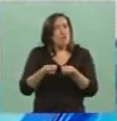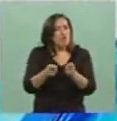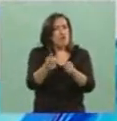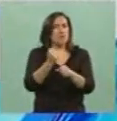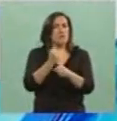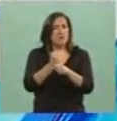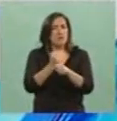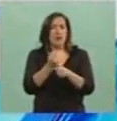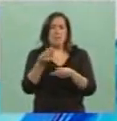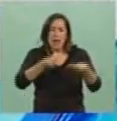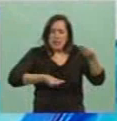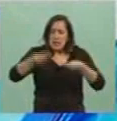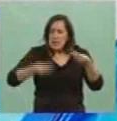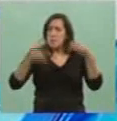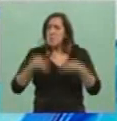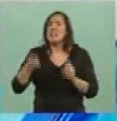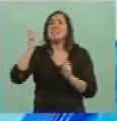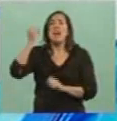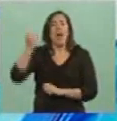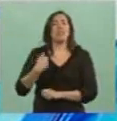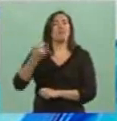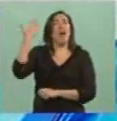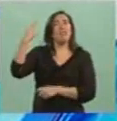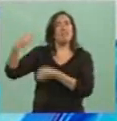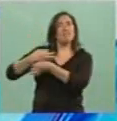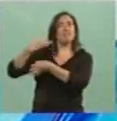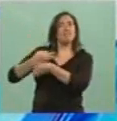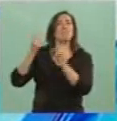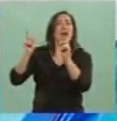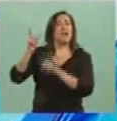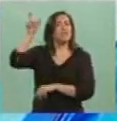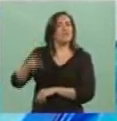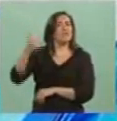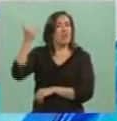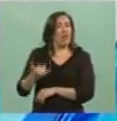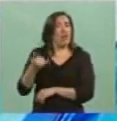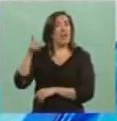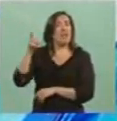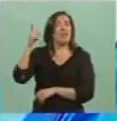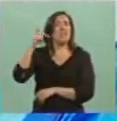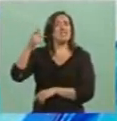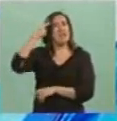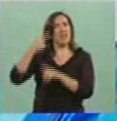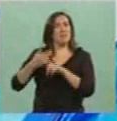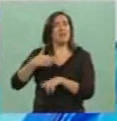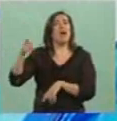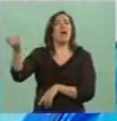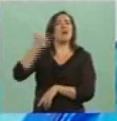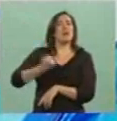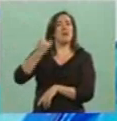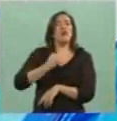gran maestro, que me enseñó que no hay manera de poder sobrevivir